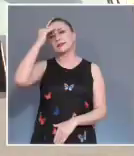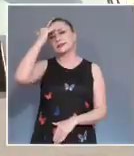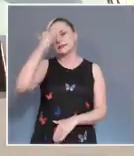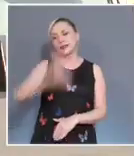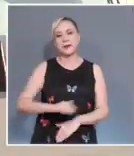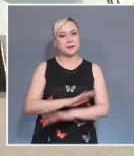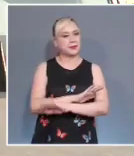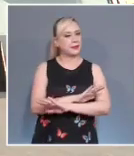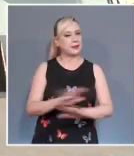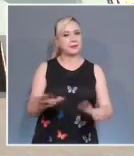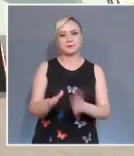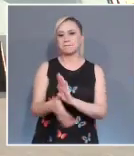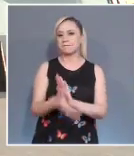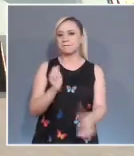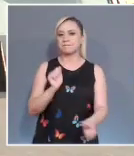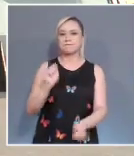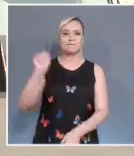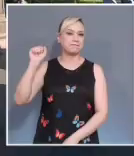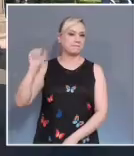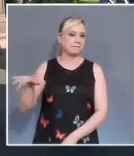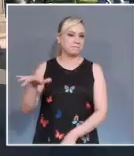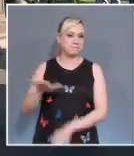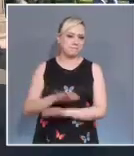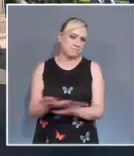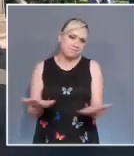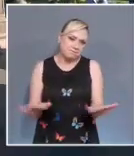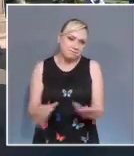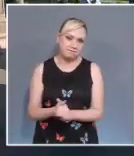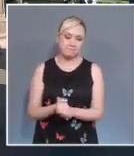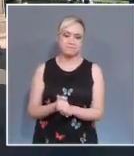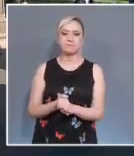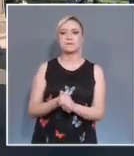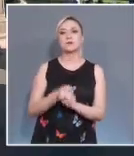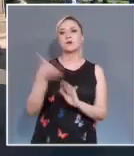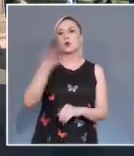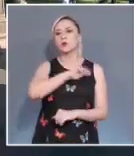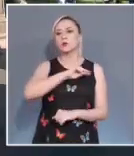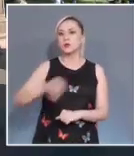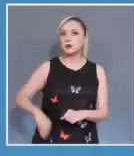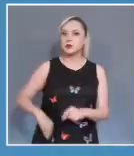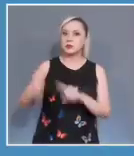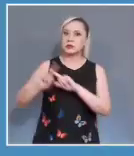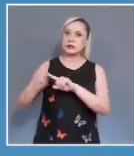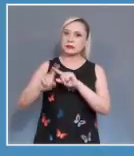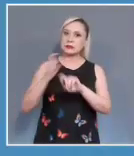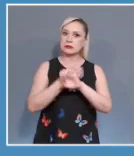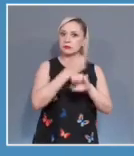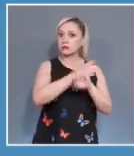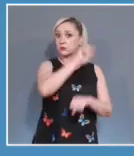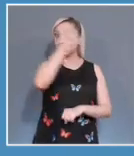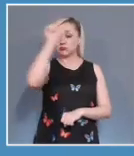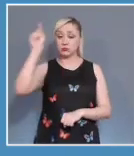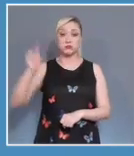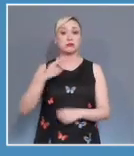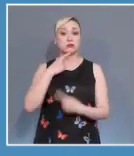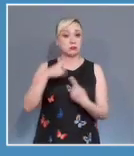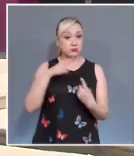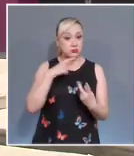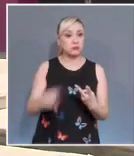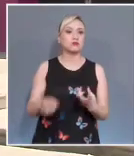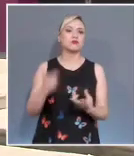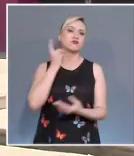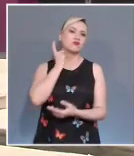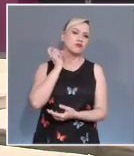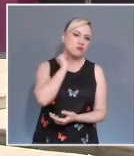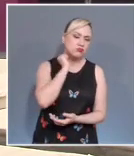materia. Las controversias fueron promovidas por municipios de diversas entidades del país, poderes legislativos y ejecutivos